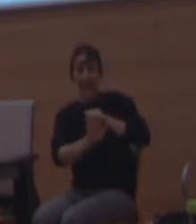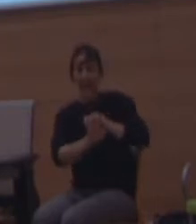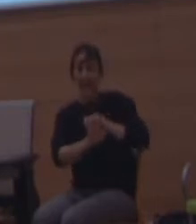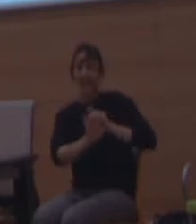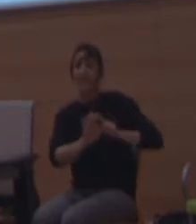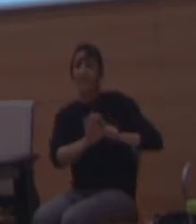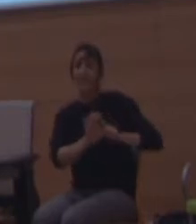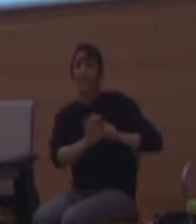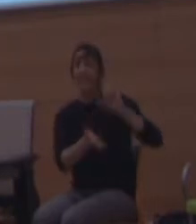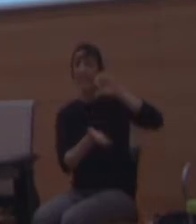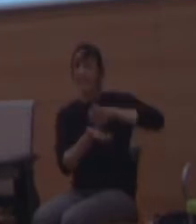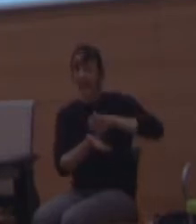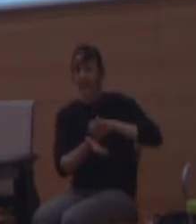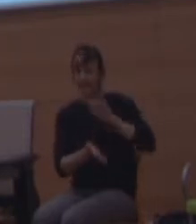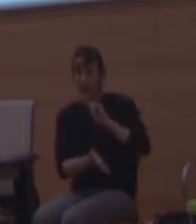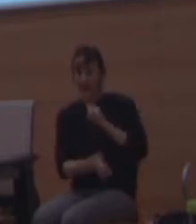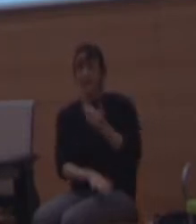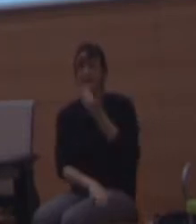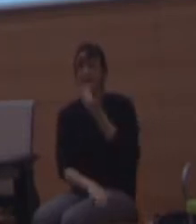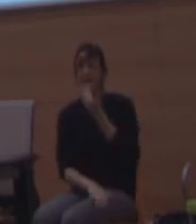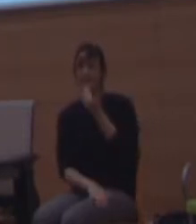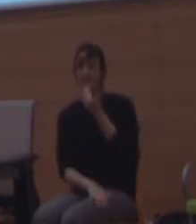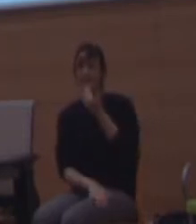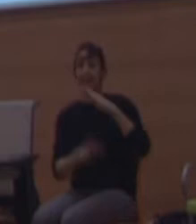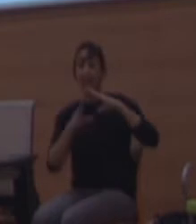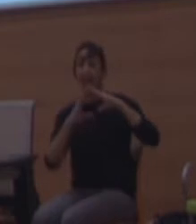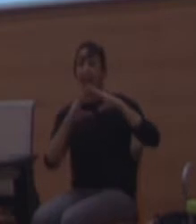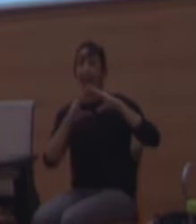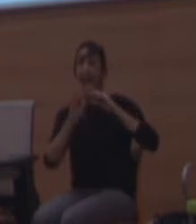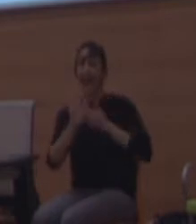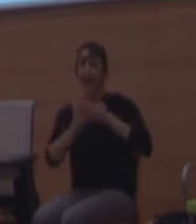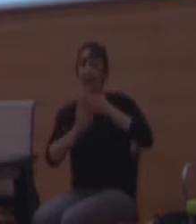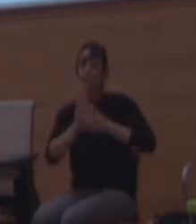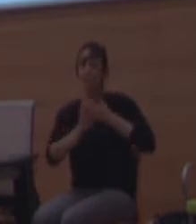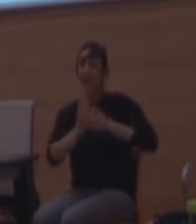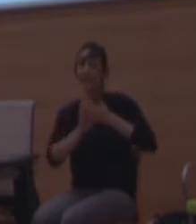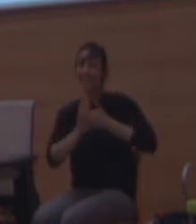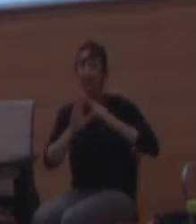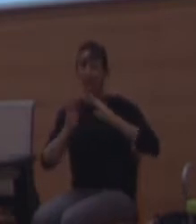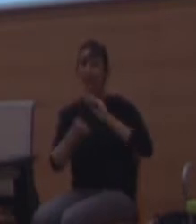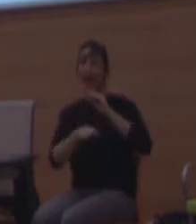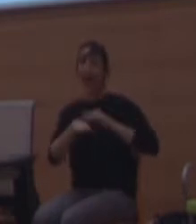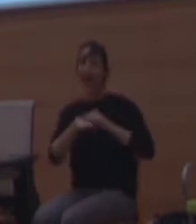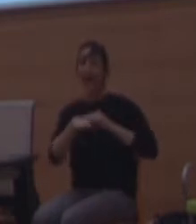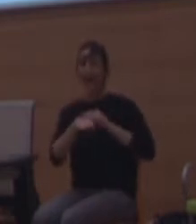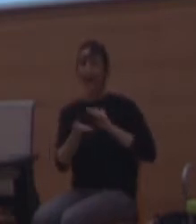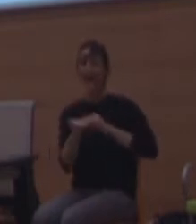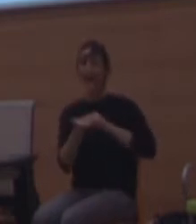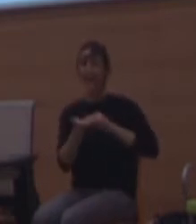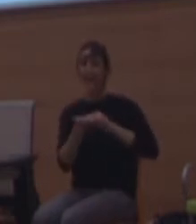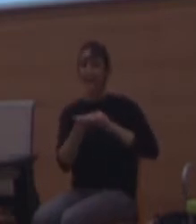centrales, si hay una pérdida grasa de la humedilla plantar, tocamos y vemos cómo